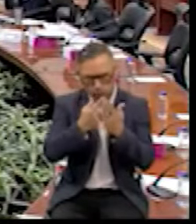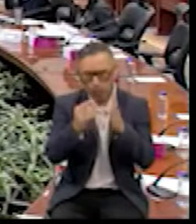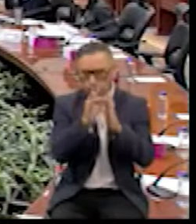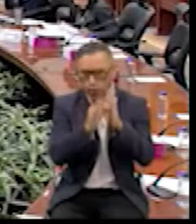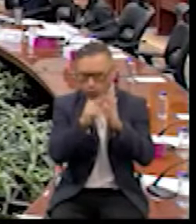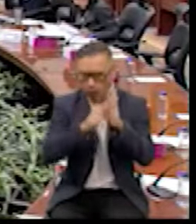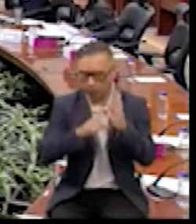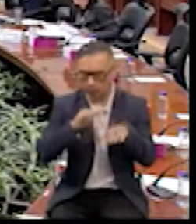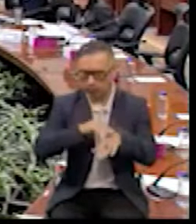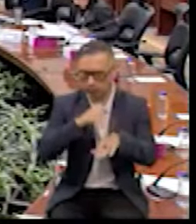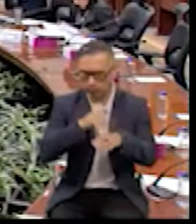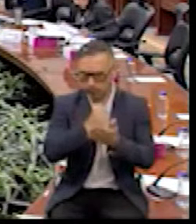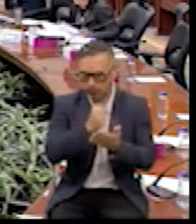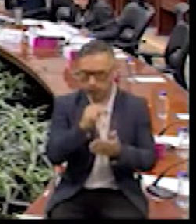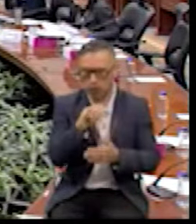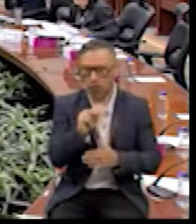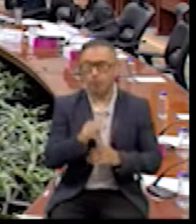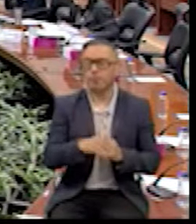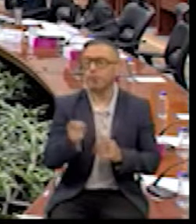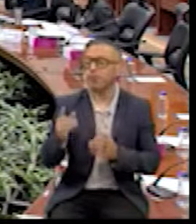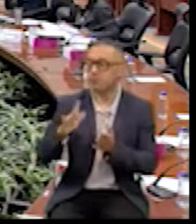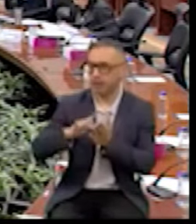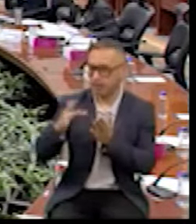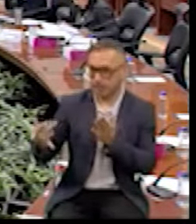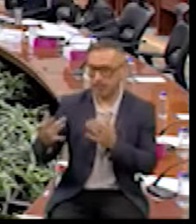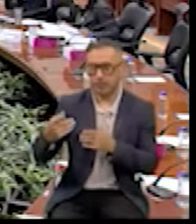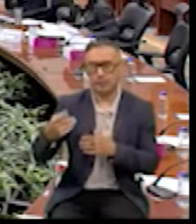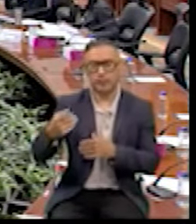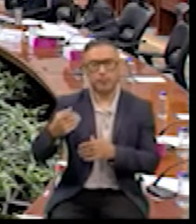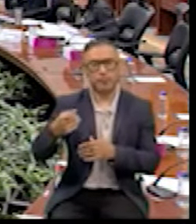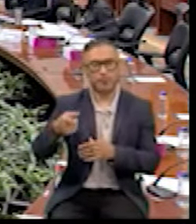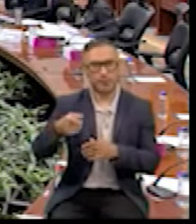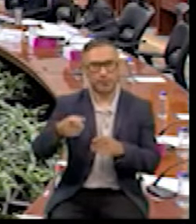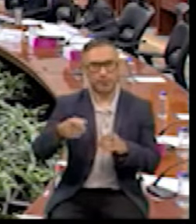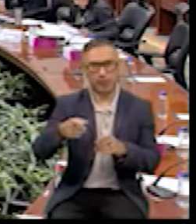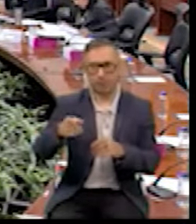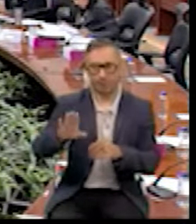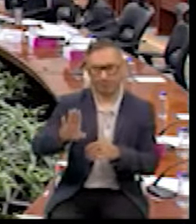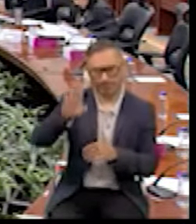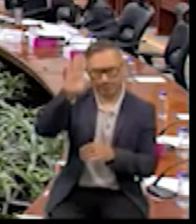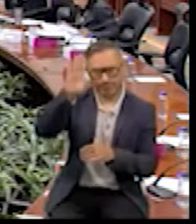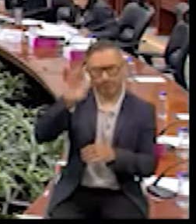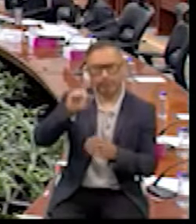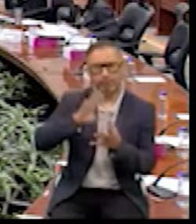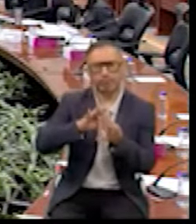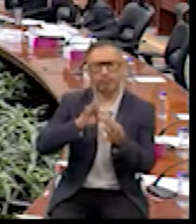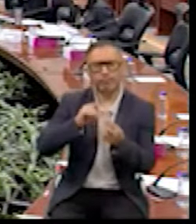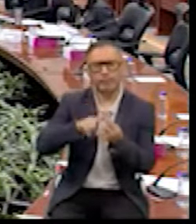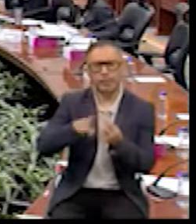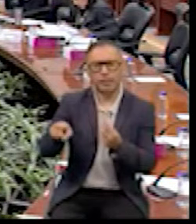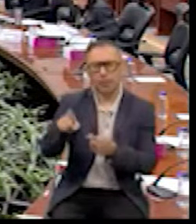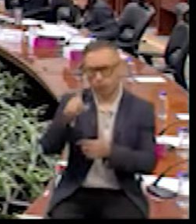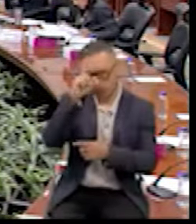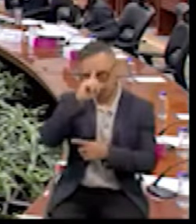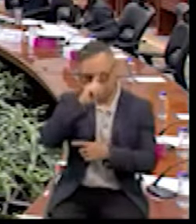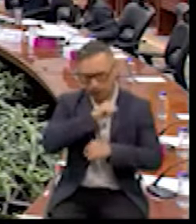el problema. MC nos dice que es el partido del futuro, pero está postulando en los hechos a dos candidatos que están haciendo,